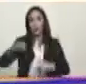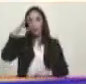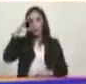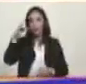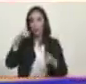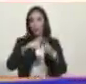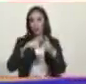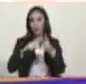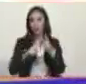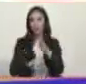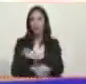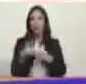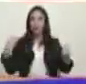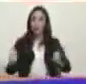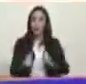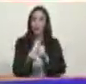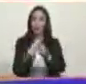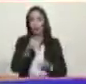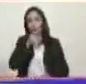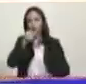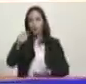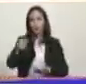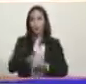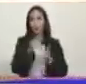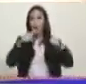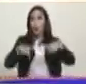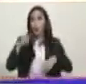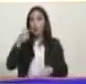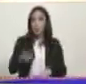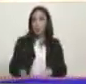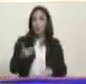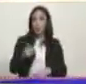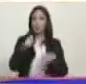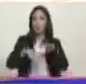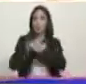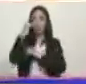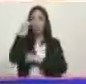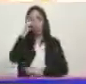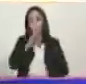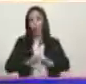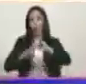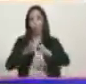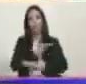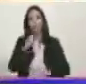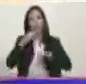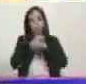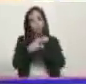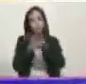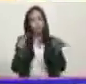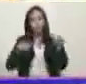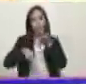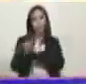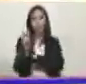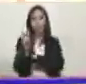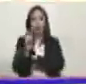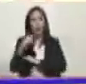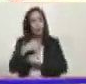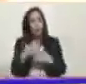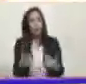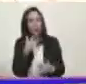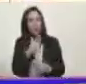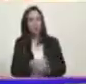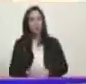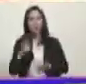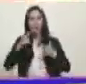compañero, bueno, Hipólito, toma el micrófono. Hoy es un día importante, Hipólito. ¿Qué le puedes decir a nuestro pueblo aquí desde los talleres del metro? Bueno,